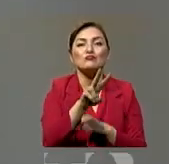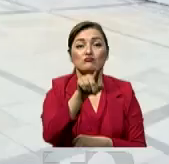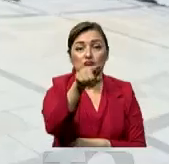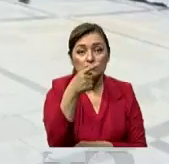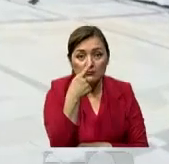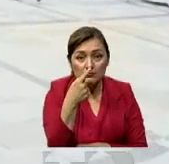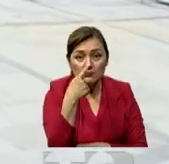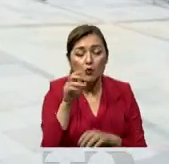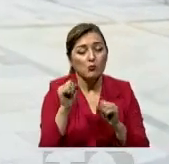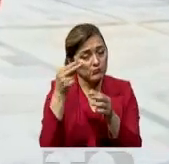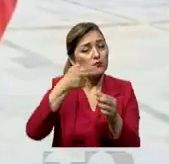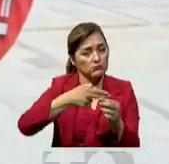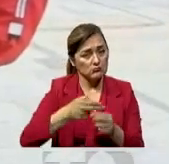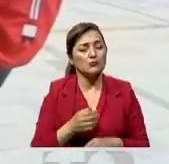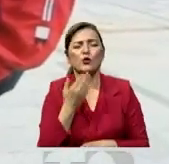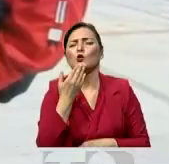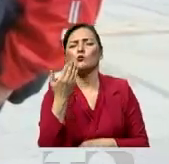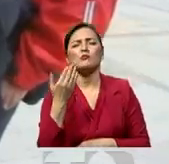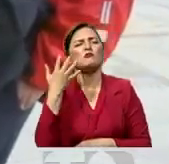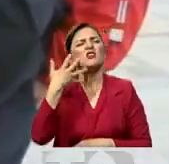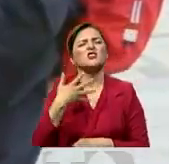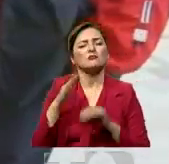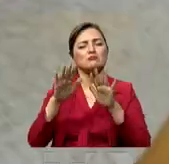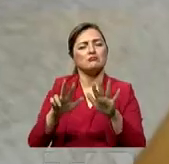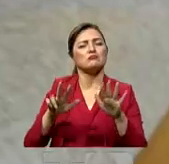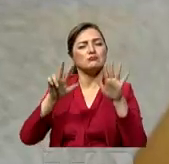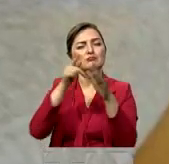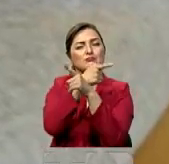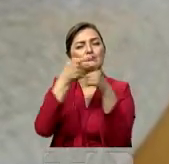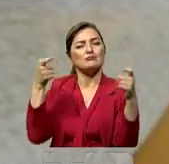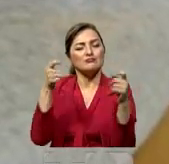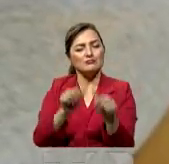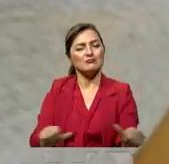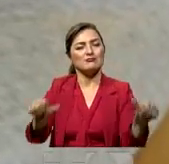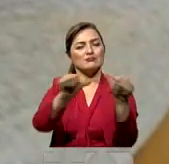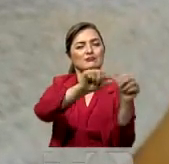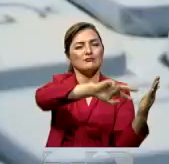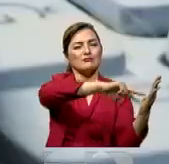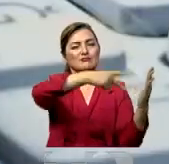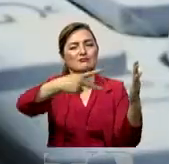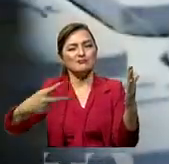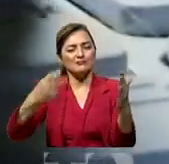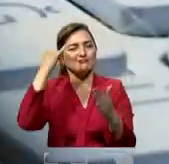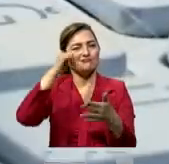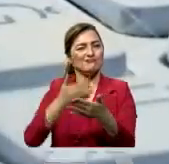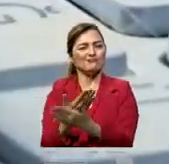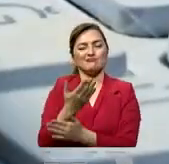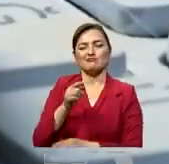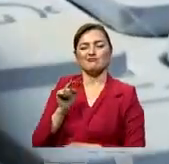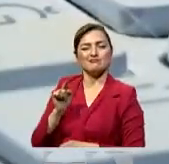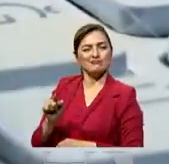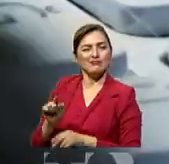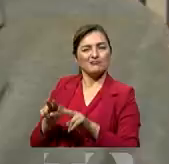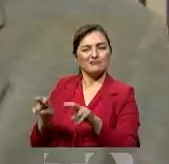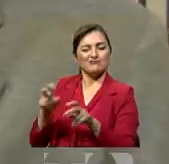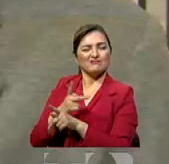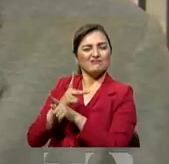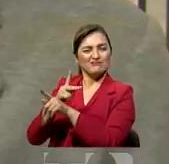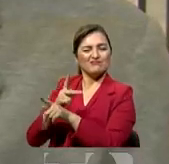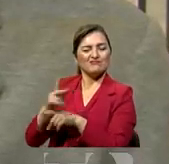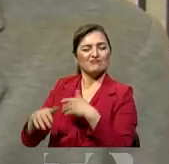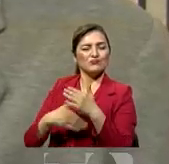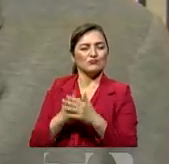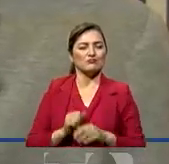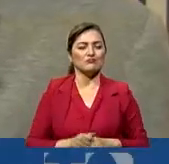interesados podrán postular desde el 18 de marzo a través de las áreas de tecnología, innovación y sostenibilidad. Es en la que